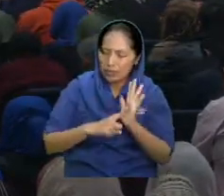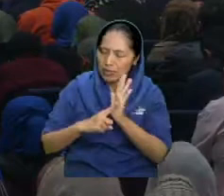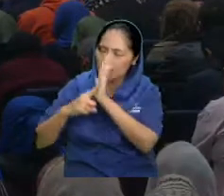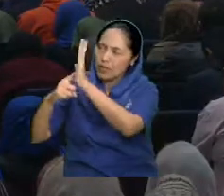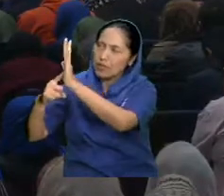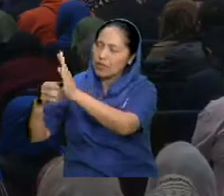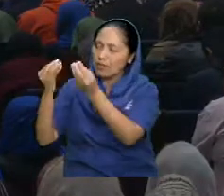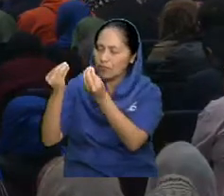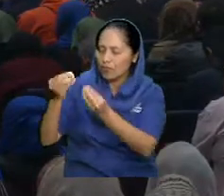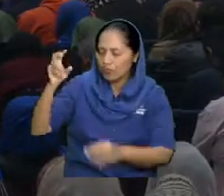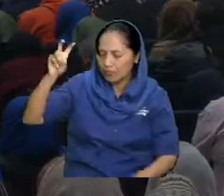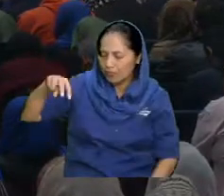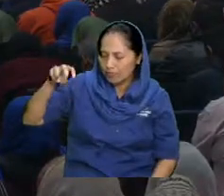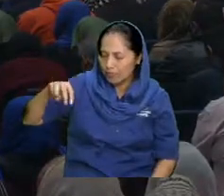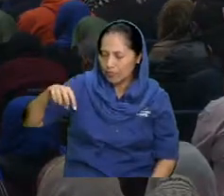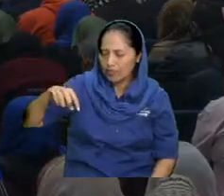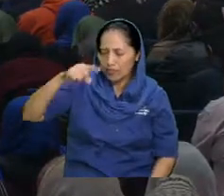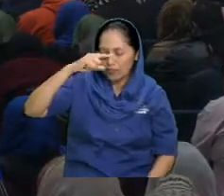con fe.